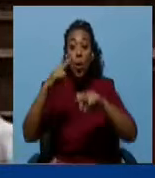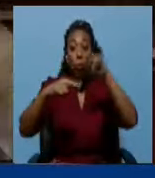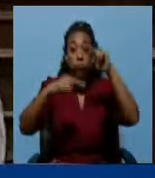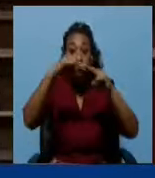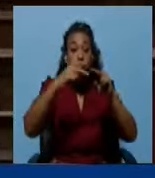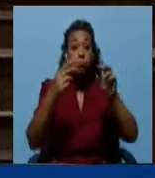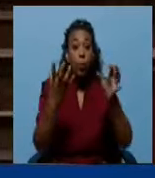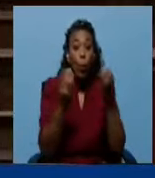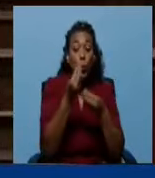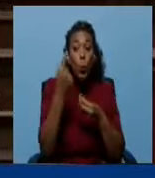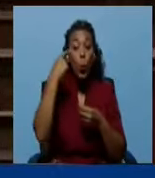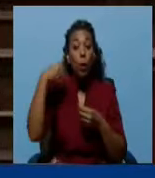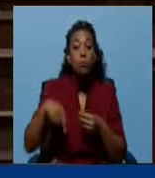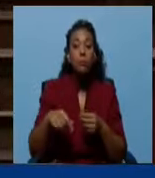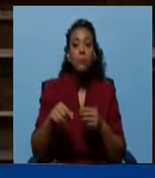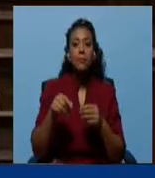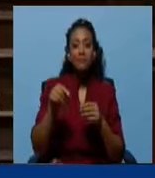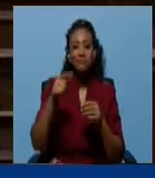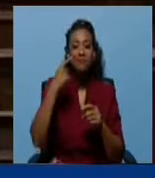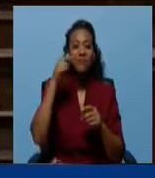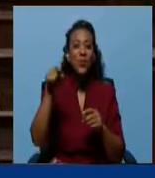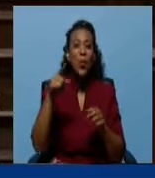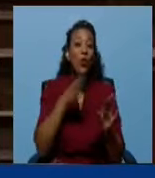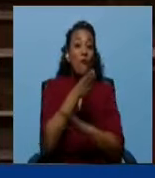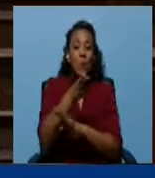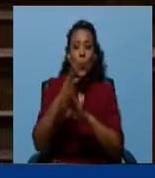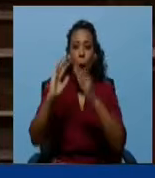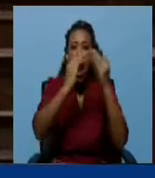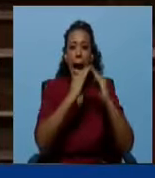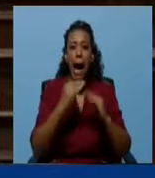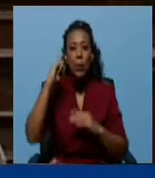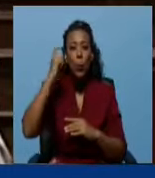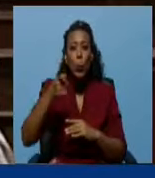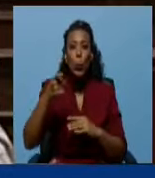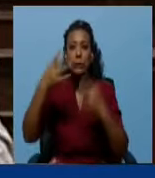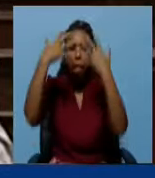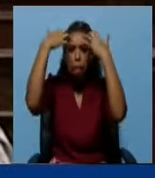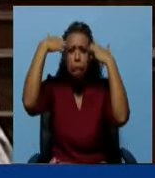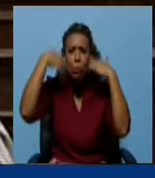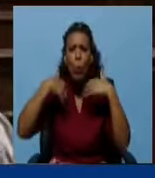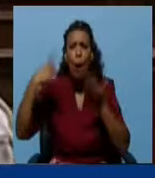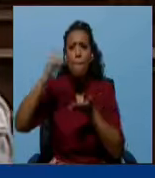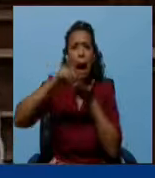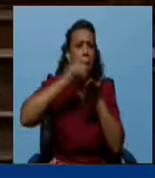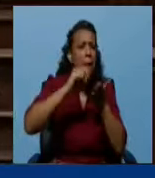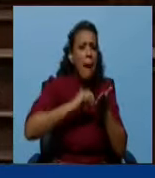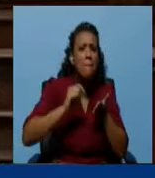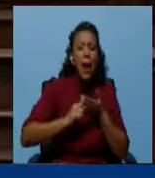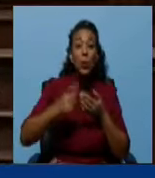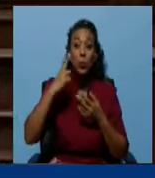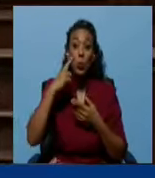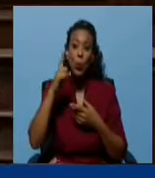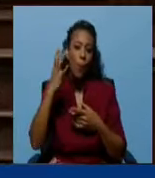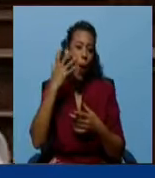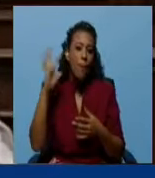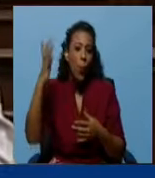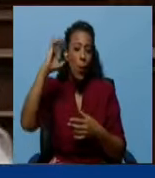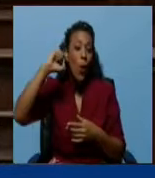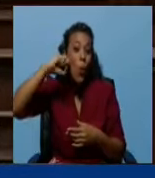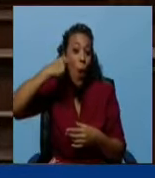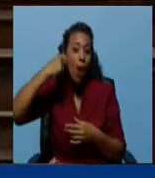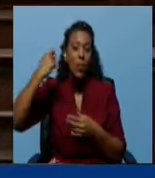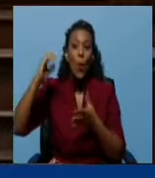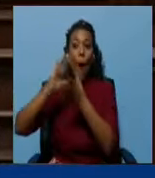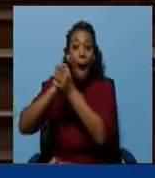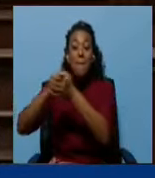Cuando la gente sudaba se le caía el bigotín así. ¿Se acuerdan? Y una vez un amigo estaba en una asamblea